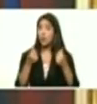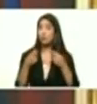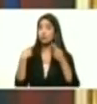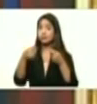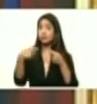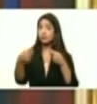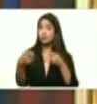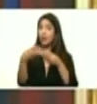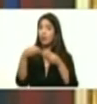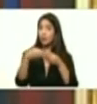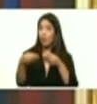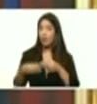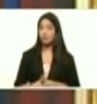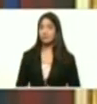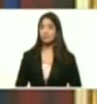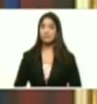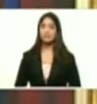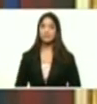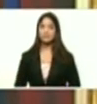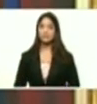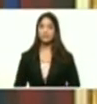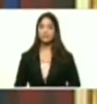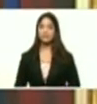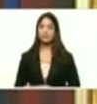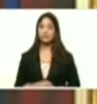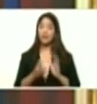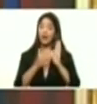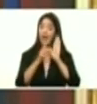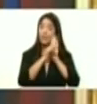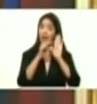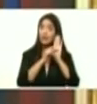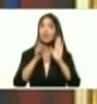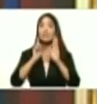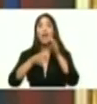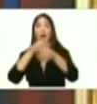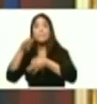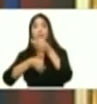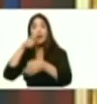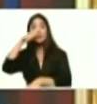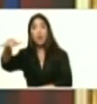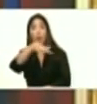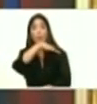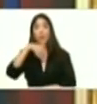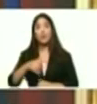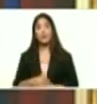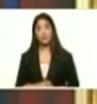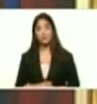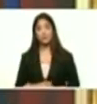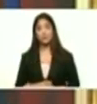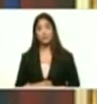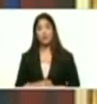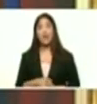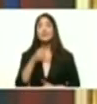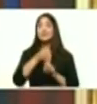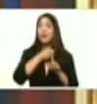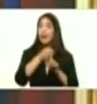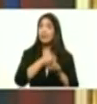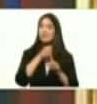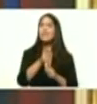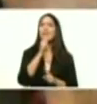dolarito como dicen por allí. Cada artículo tienen que explicárselo al pueblo camaradas diputados y diputadas esa batalla es de ustedes.